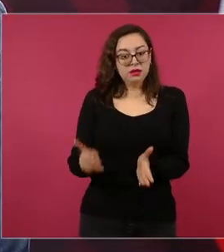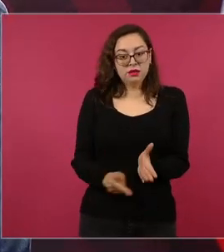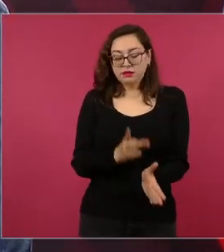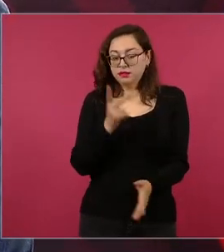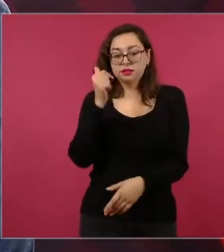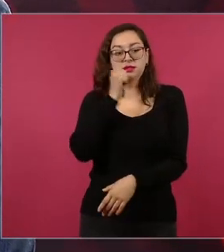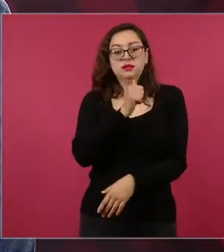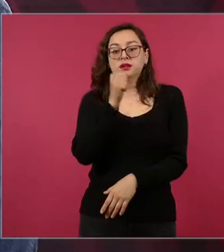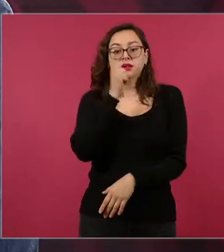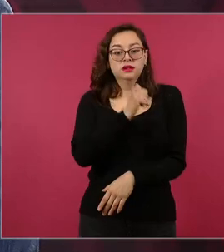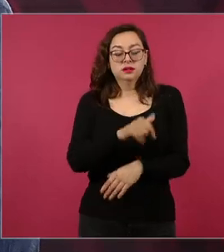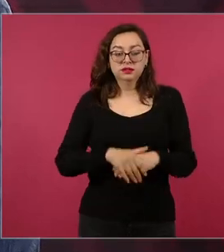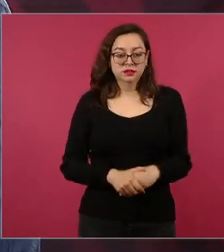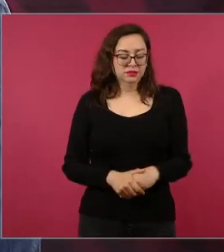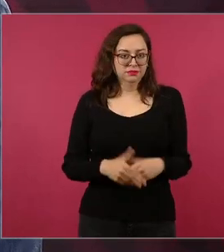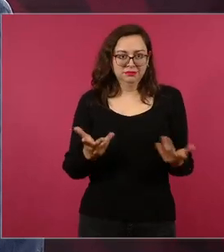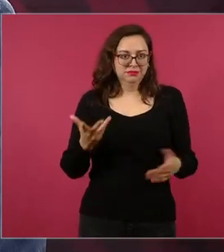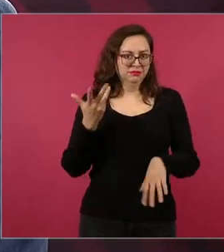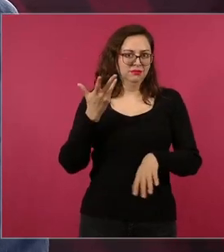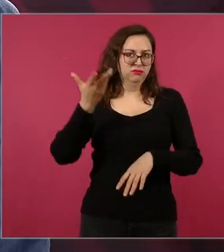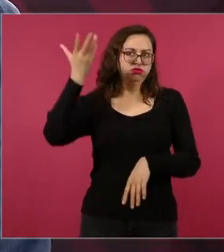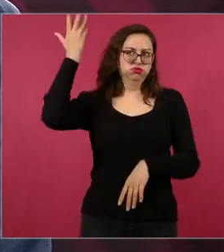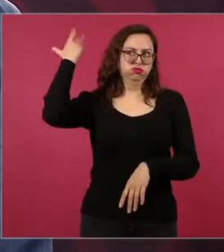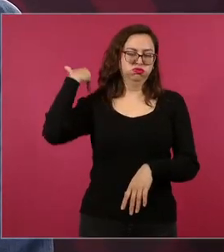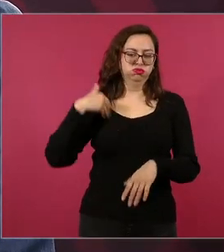desde la fundación de Estados Unidos.